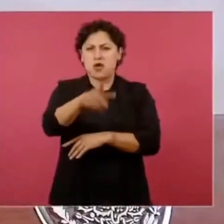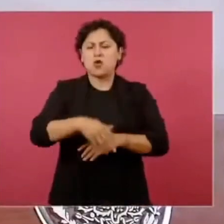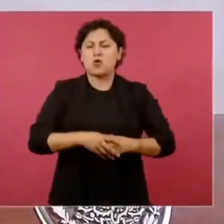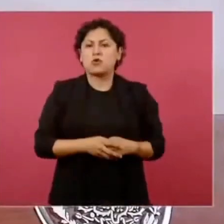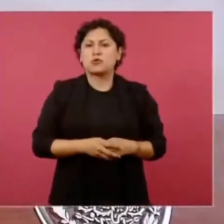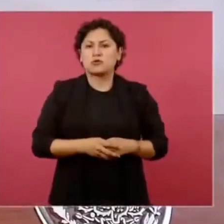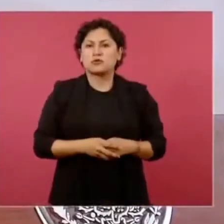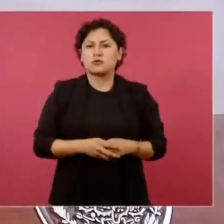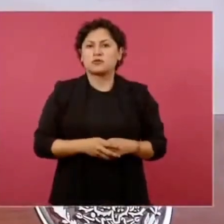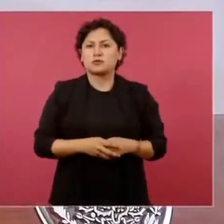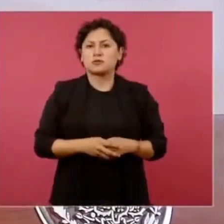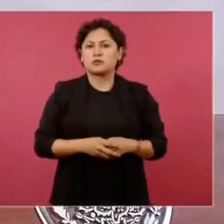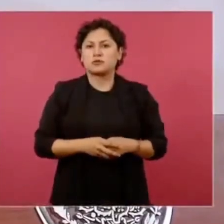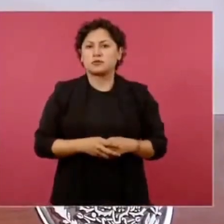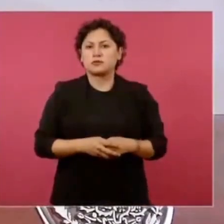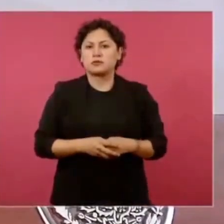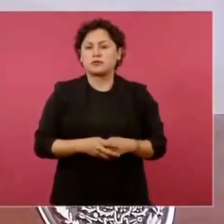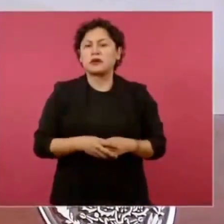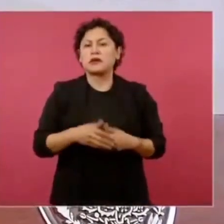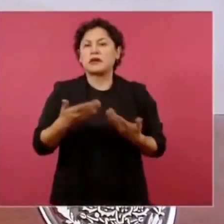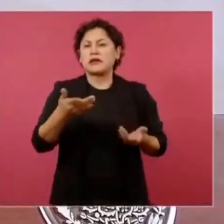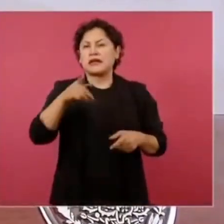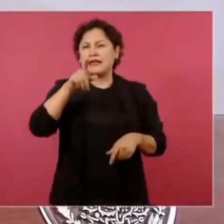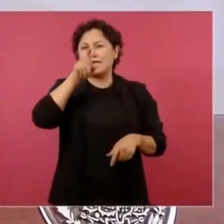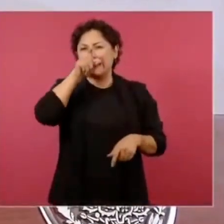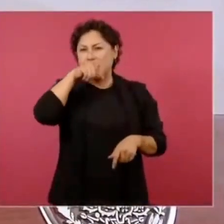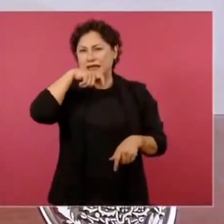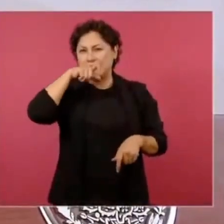lo del buitre y la niña.